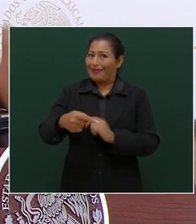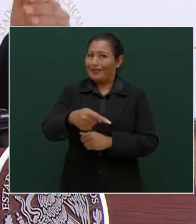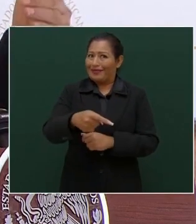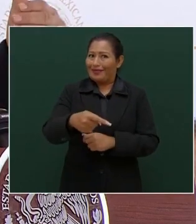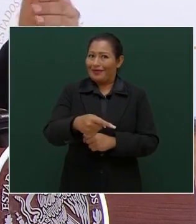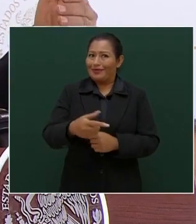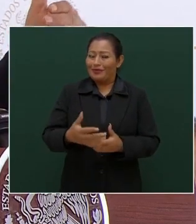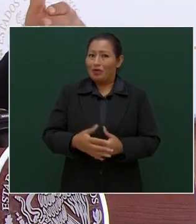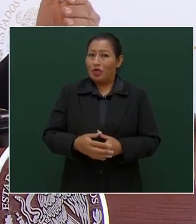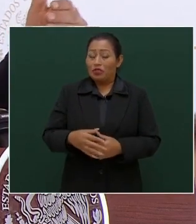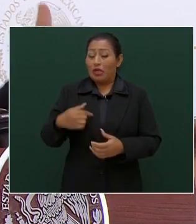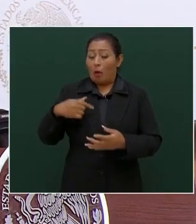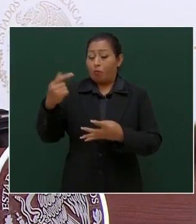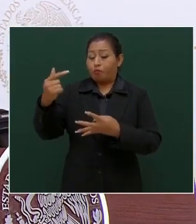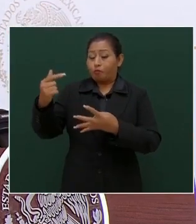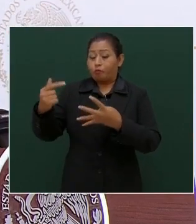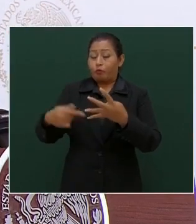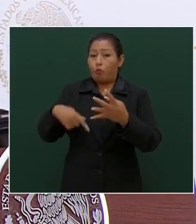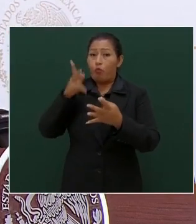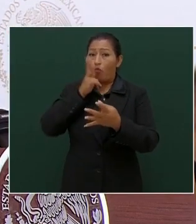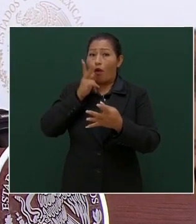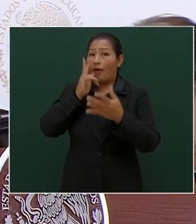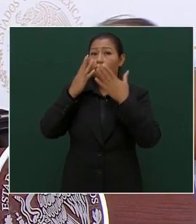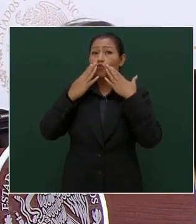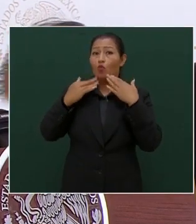de que no se presentaron las pruebas,